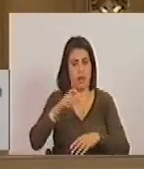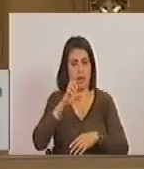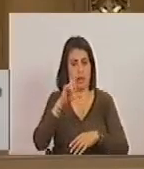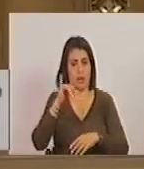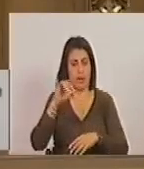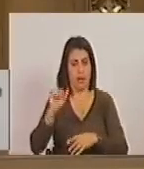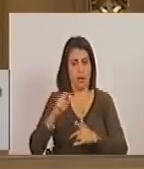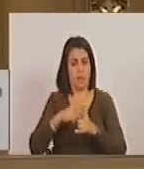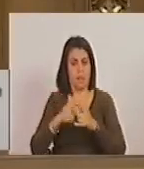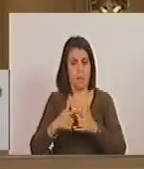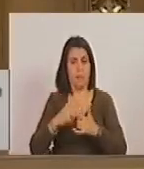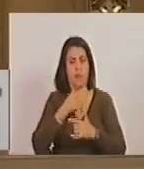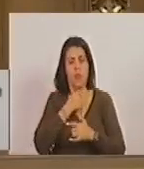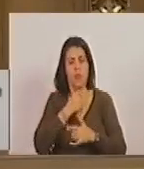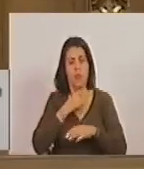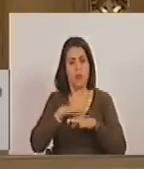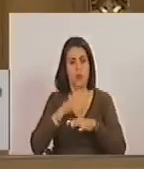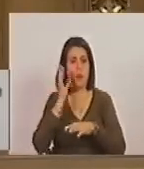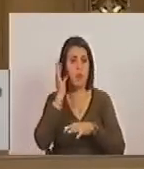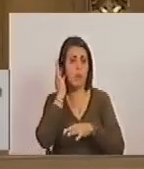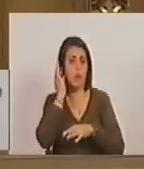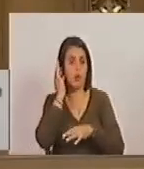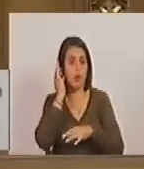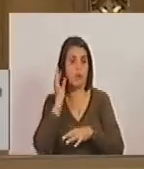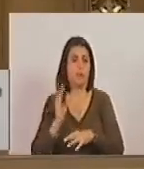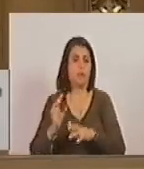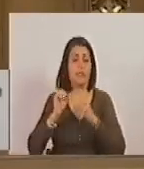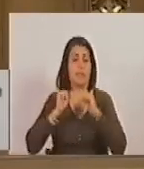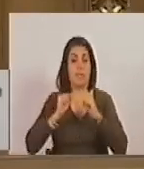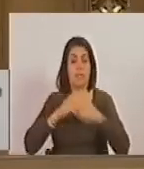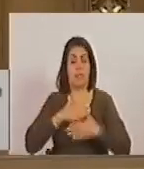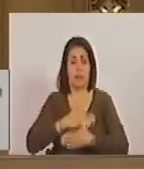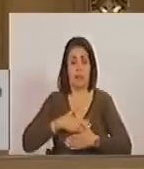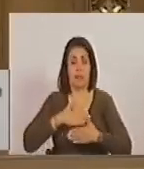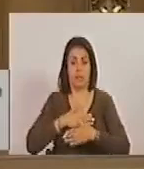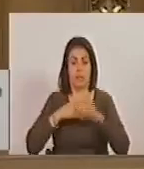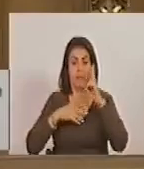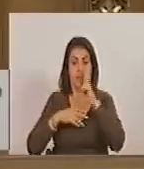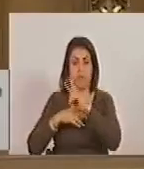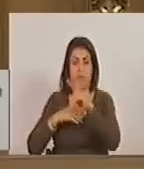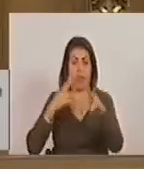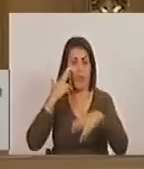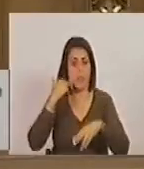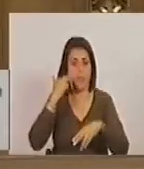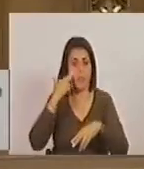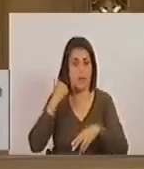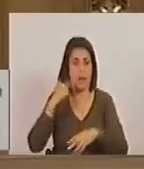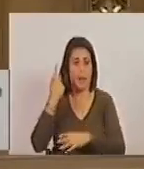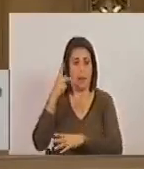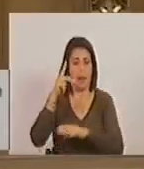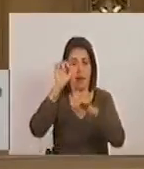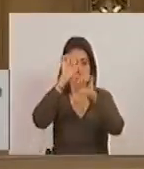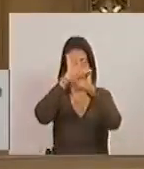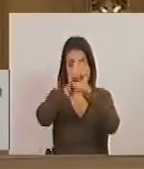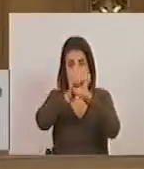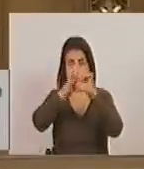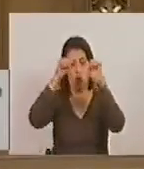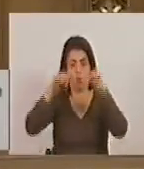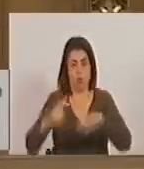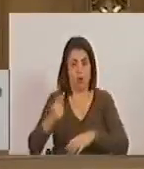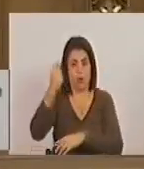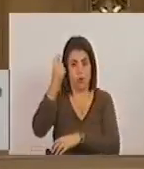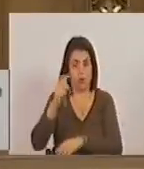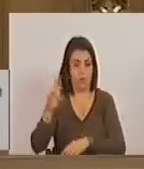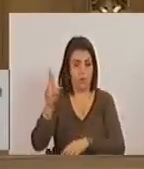con un placer, porque esa mujer debe estar regocijada de ver a esta negra de la parroquia La Vega, hoy diputada